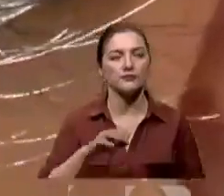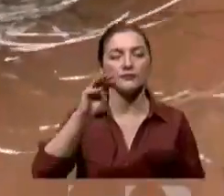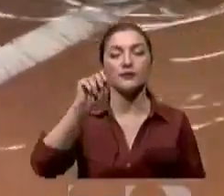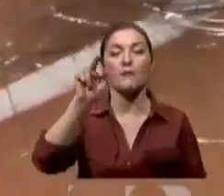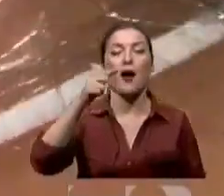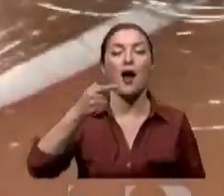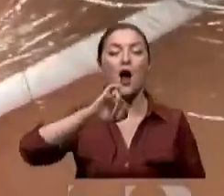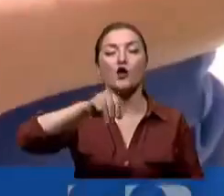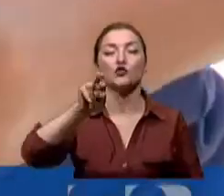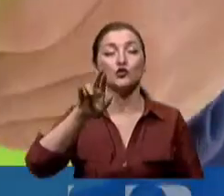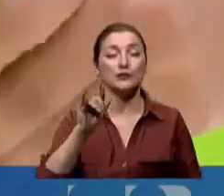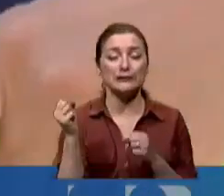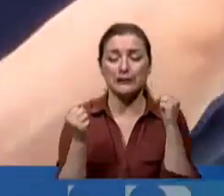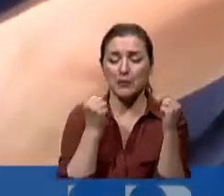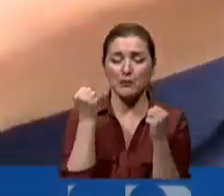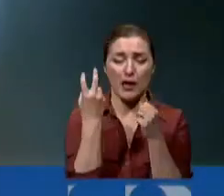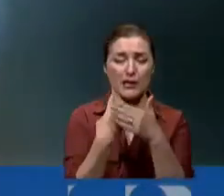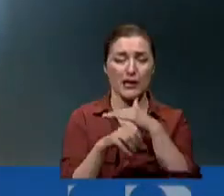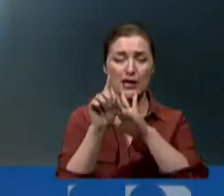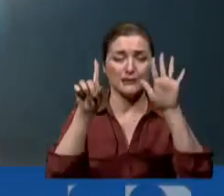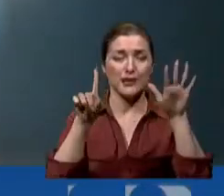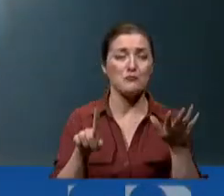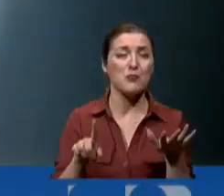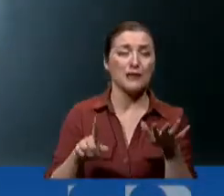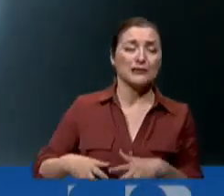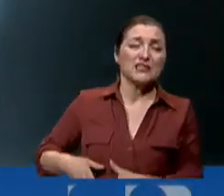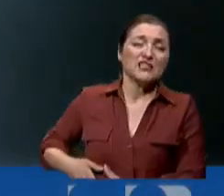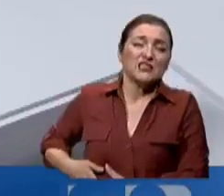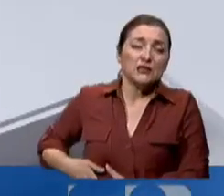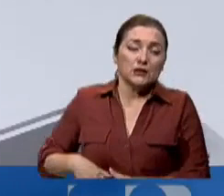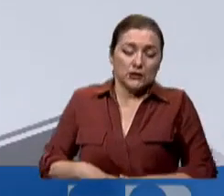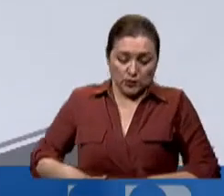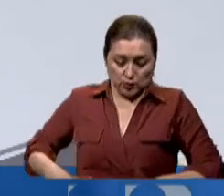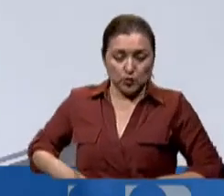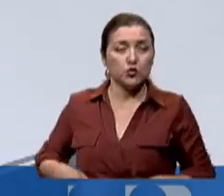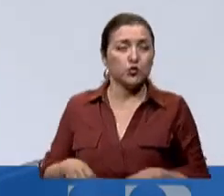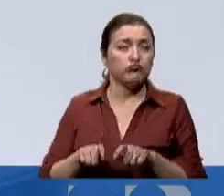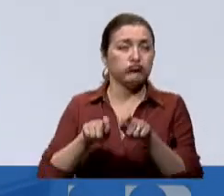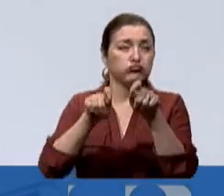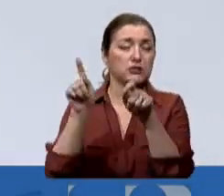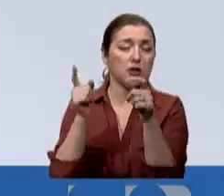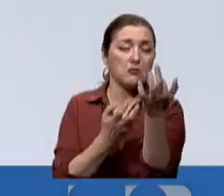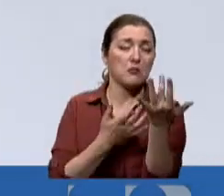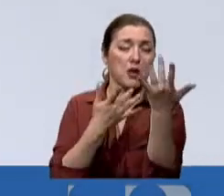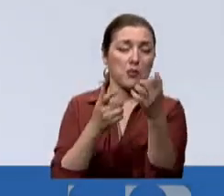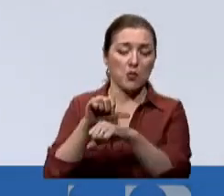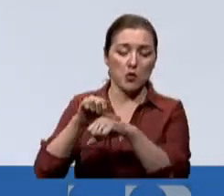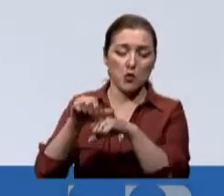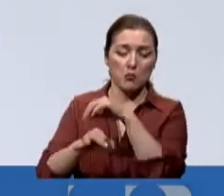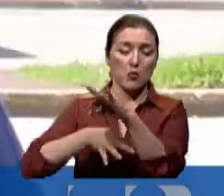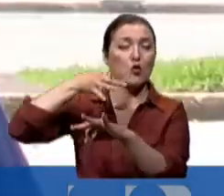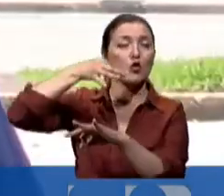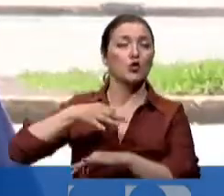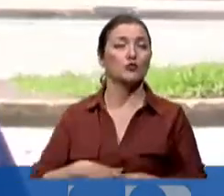Está desesperada por su hija de 6 meses, quien tiene cirrosis hepática. La menor está a la espera de un trasplante de